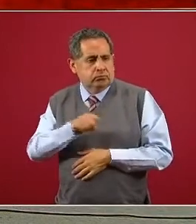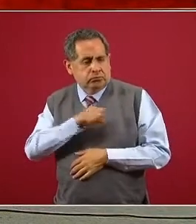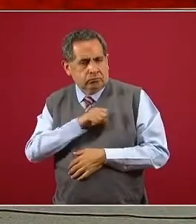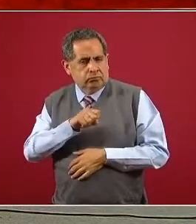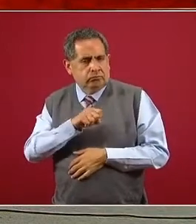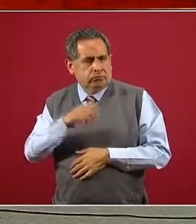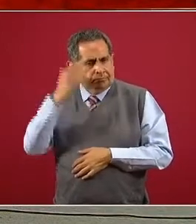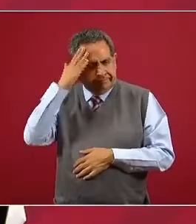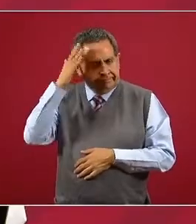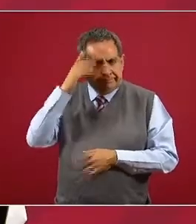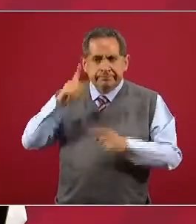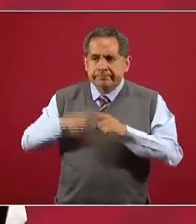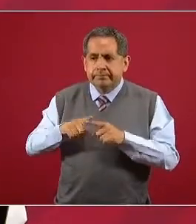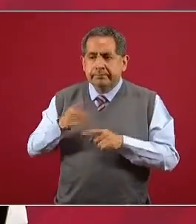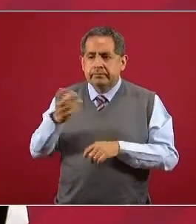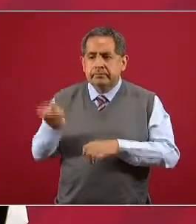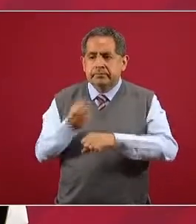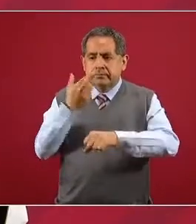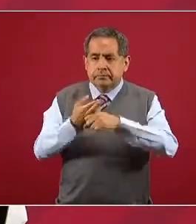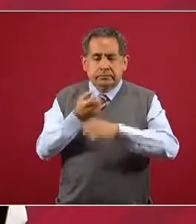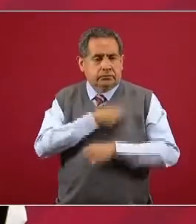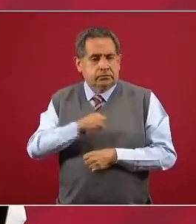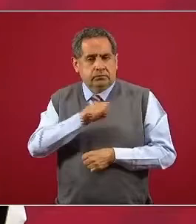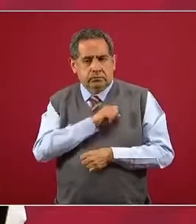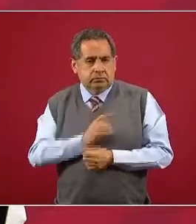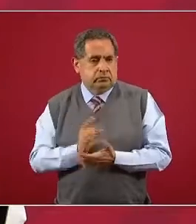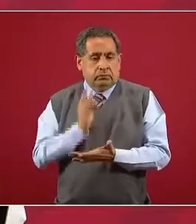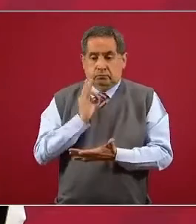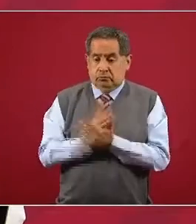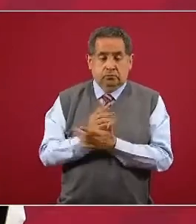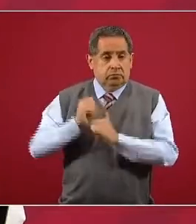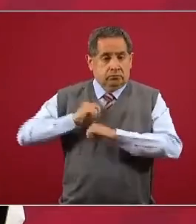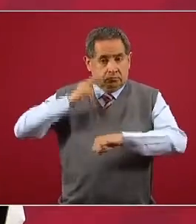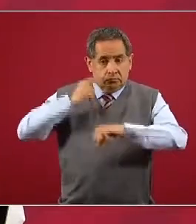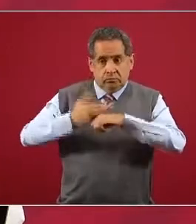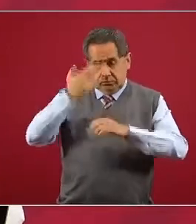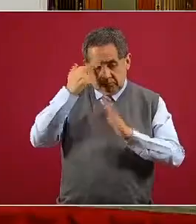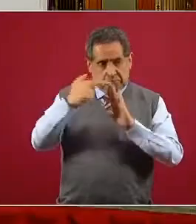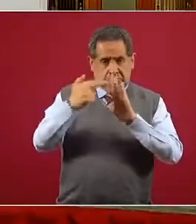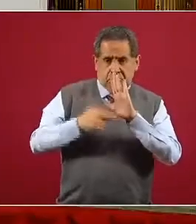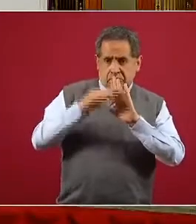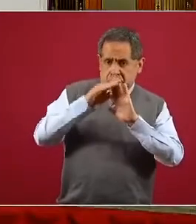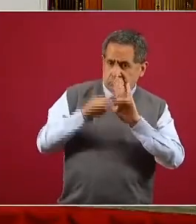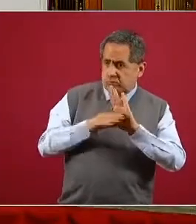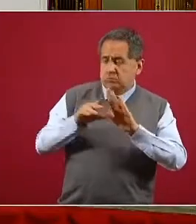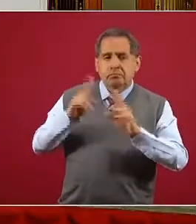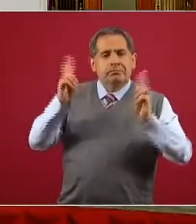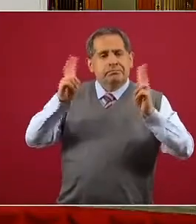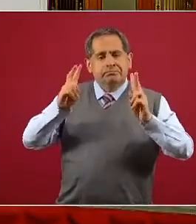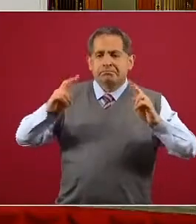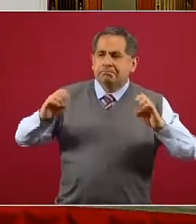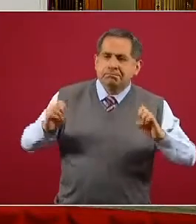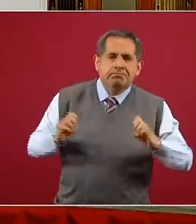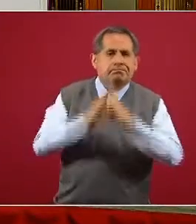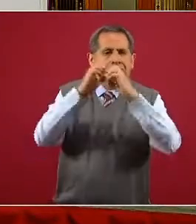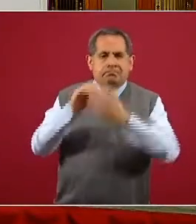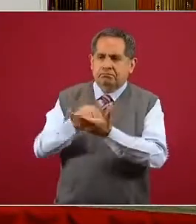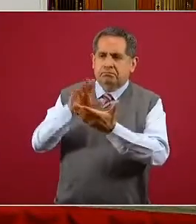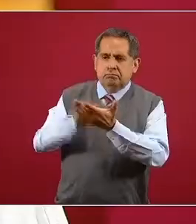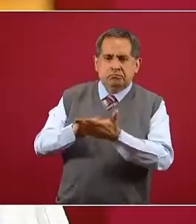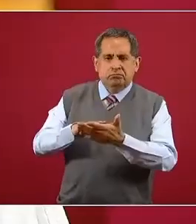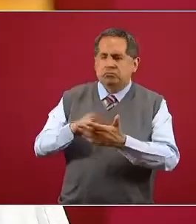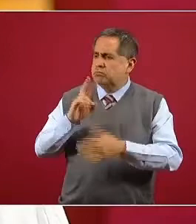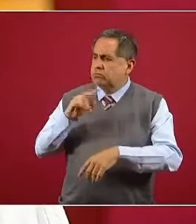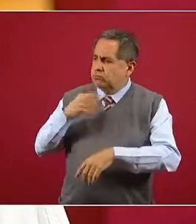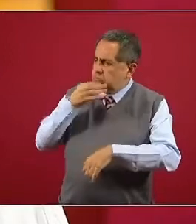general, que la Secretaría de Salud, quien es la única facultada para establecer esta acción extraordinaria, dispusiera la